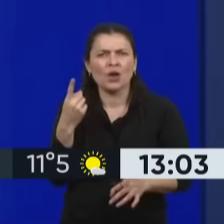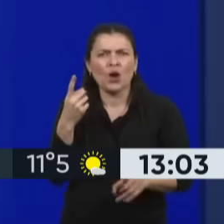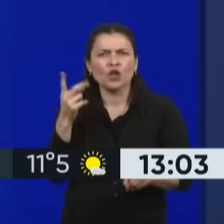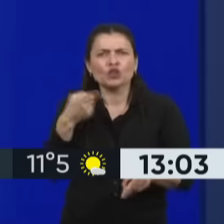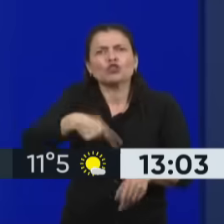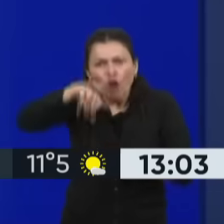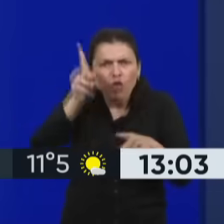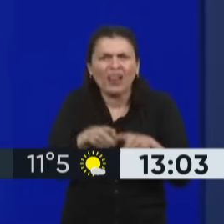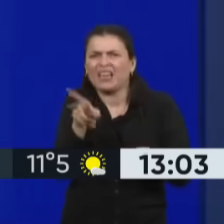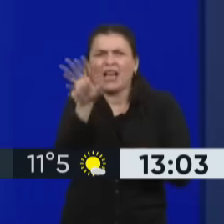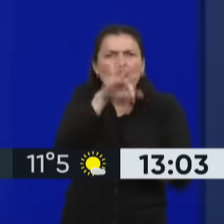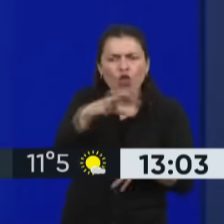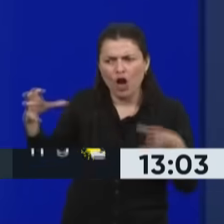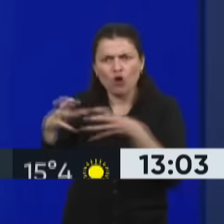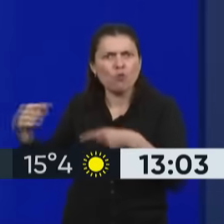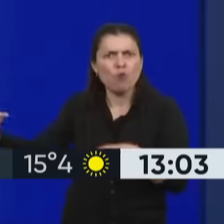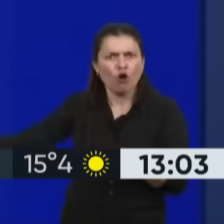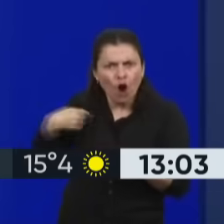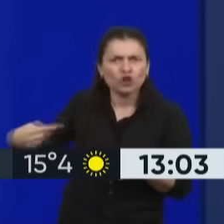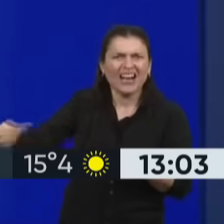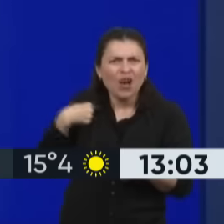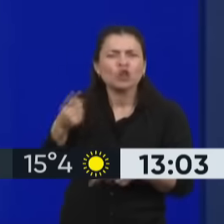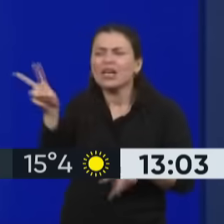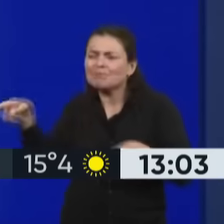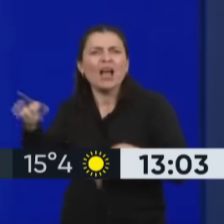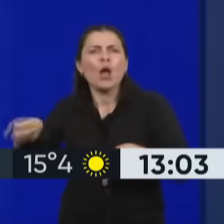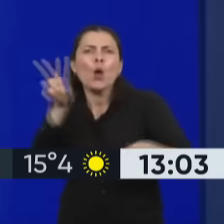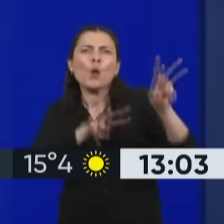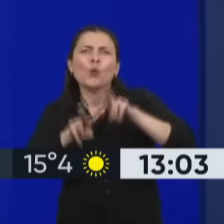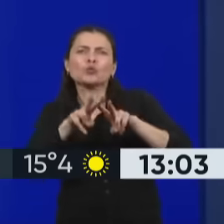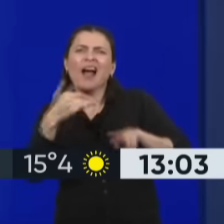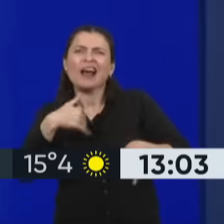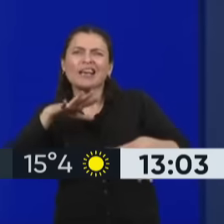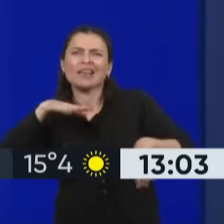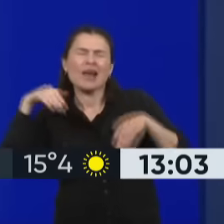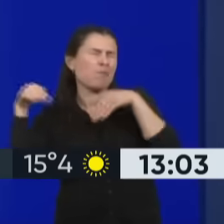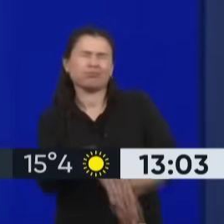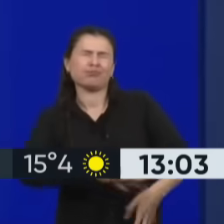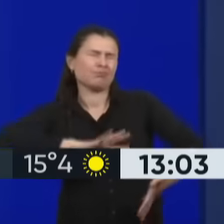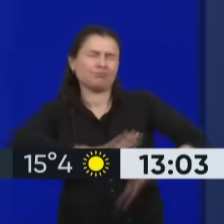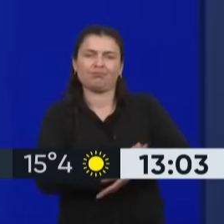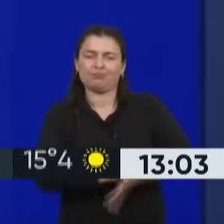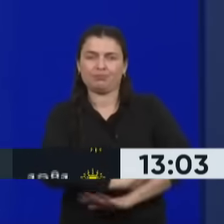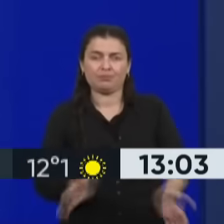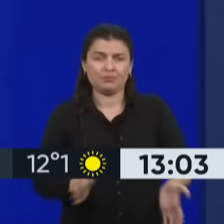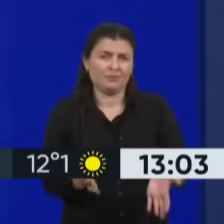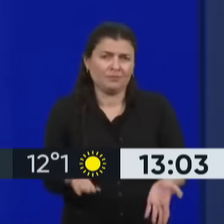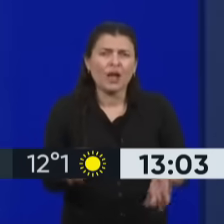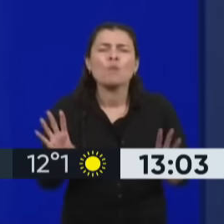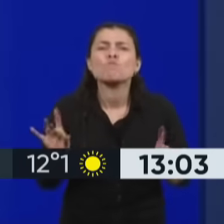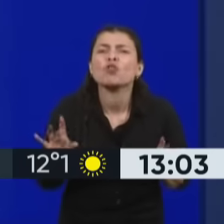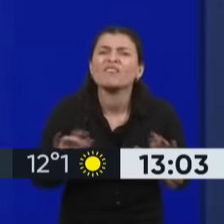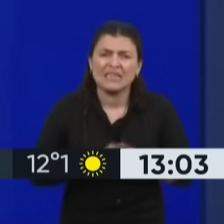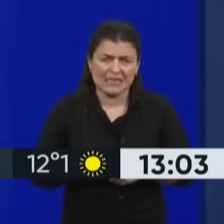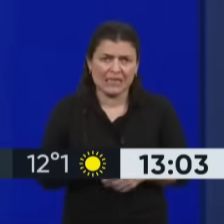país? Imposible. Así que menos llanto por la volatilidad de la tasa, que bastante, digamos, que estamos, digamos, llevando